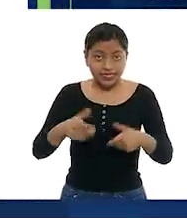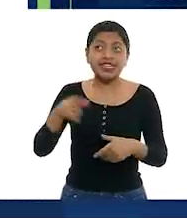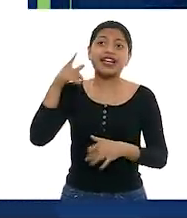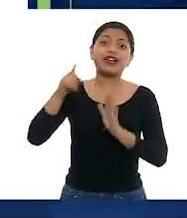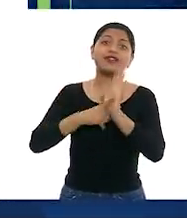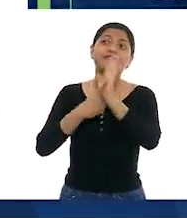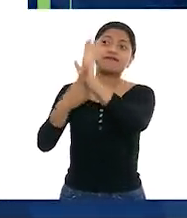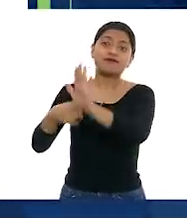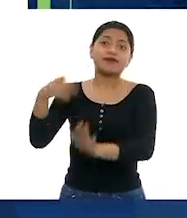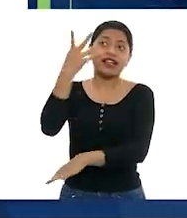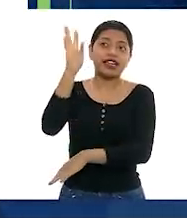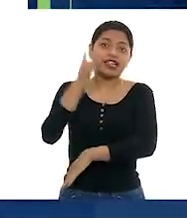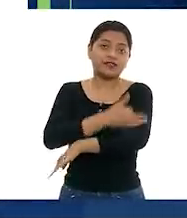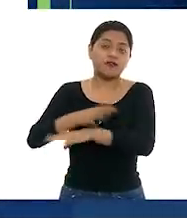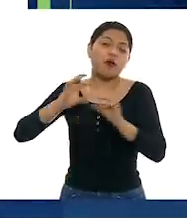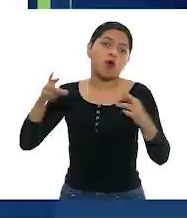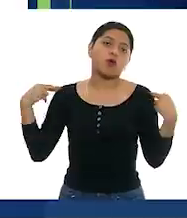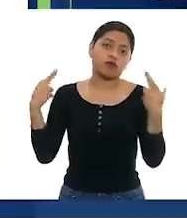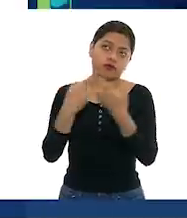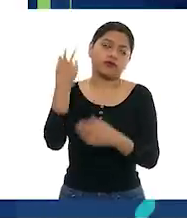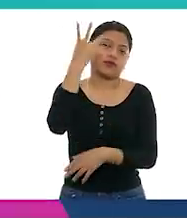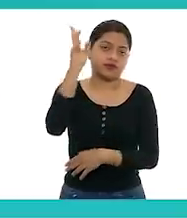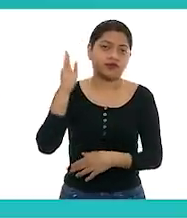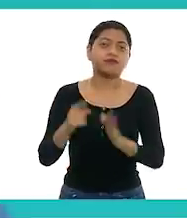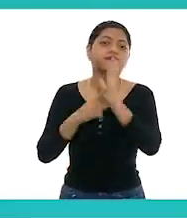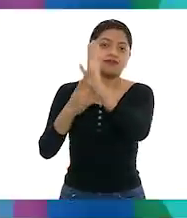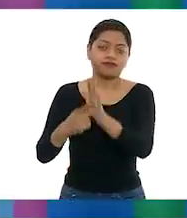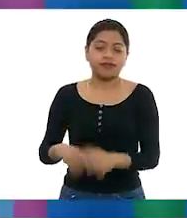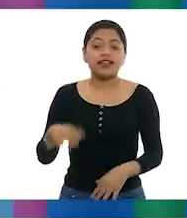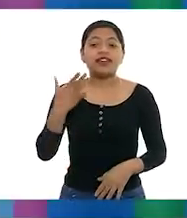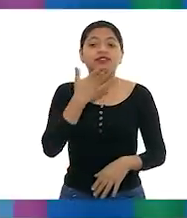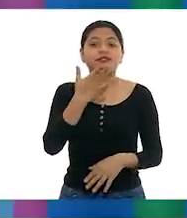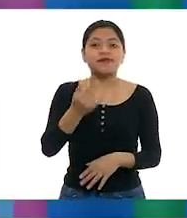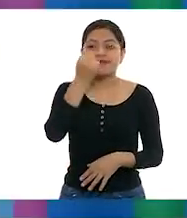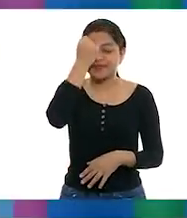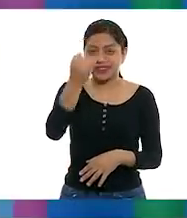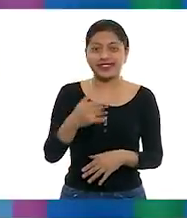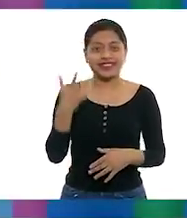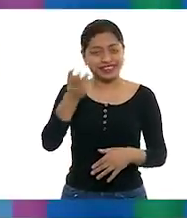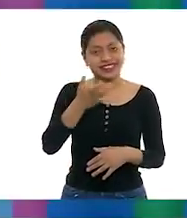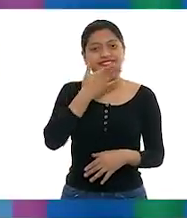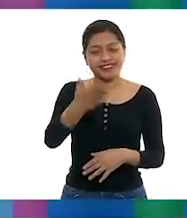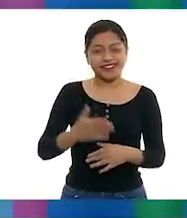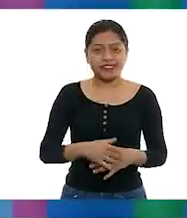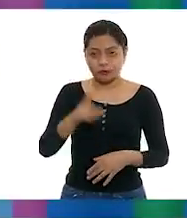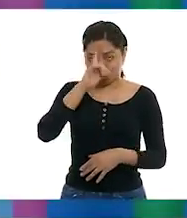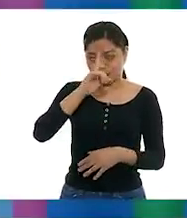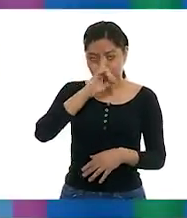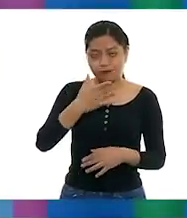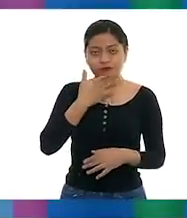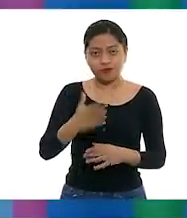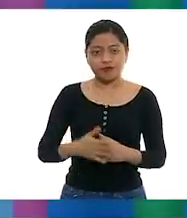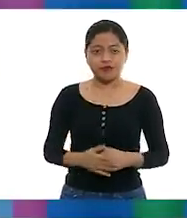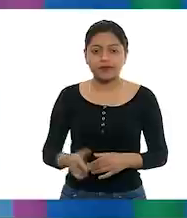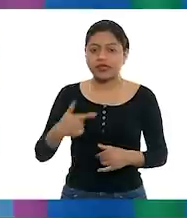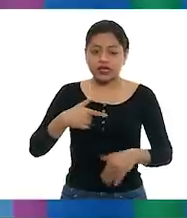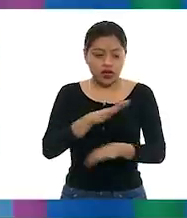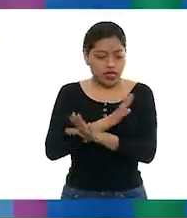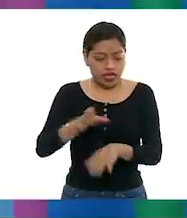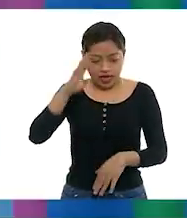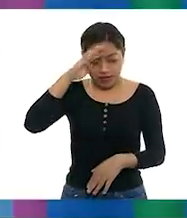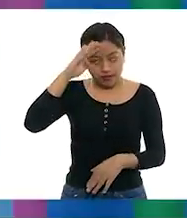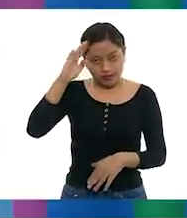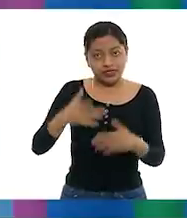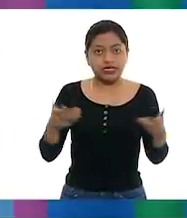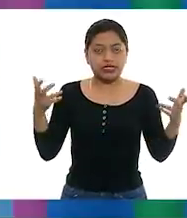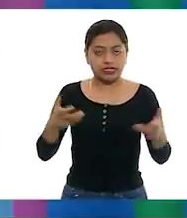familia y con su maestra o maestro. ¡Qué buena idea, maestra! Es una súper sugerencia. Y yo ya voy a pensar qué